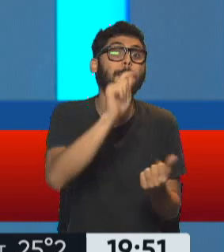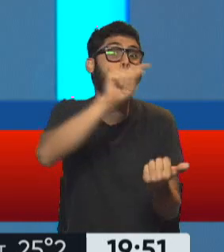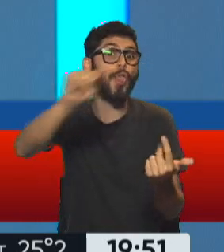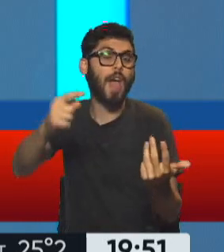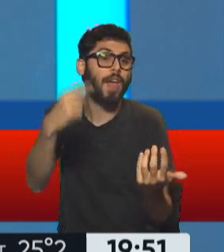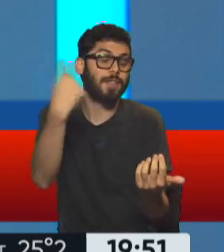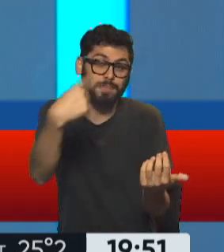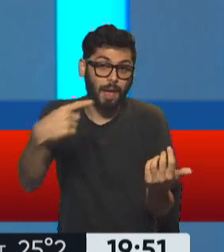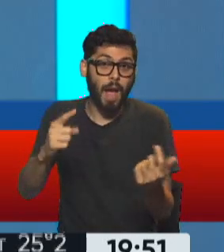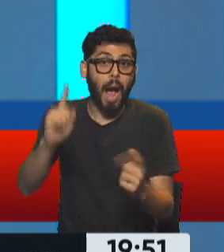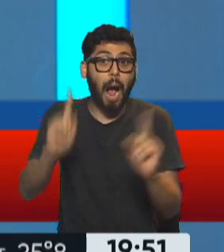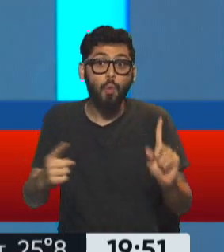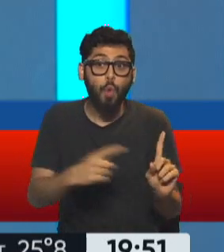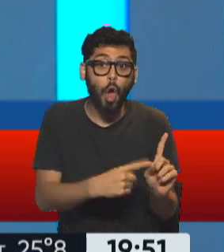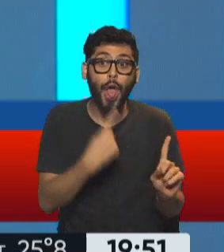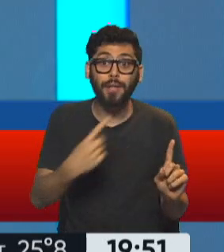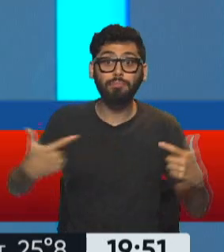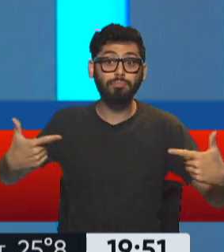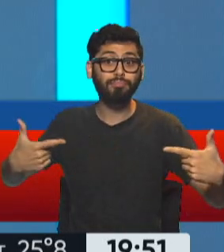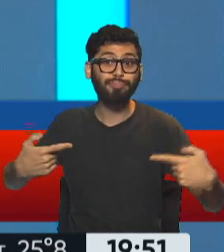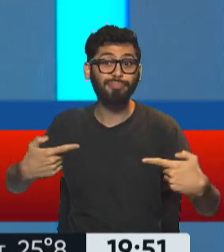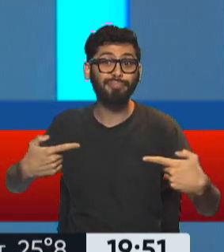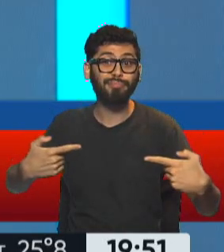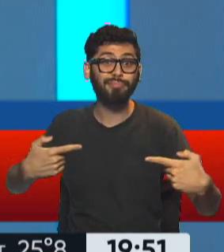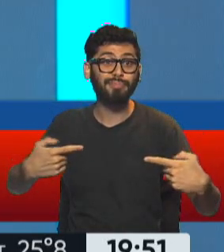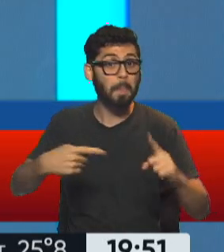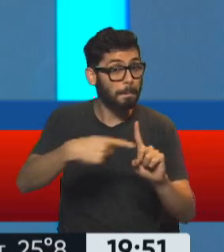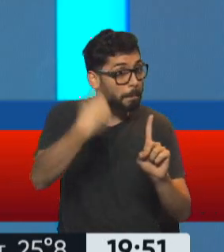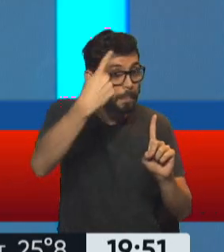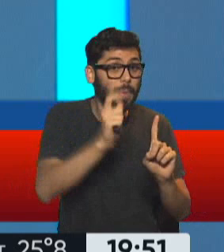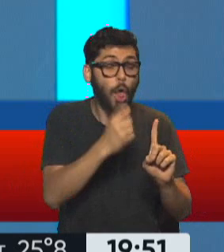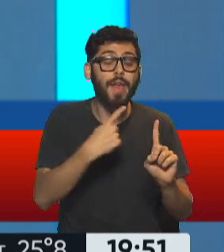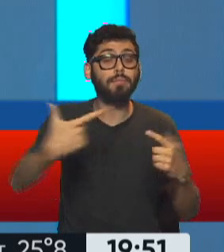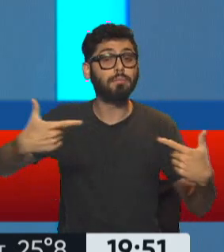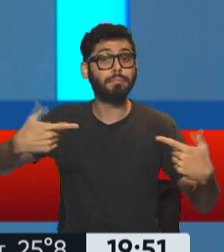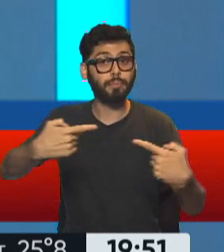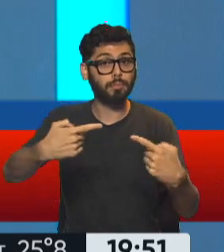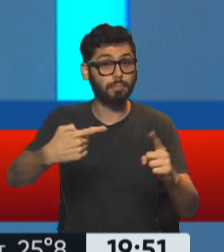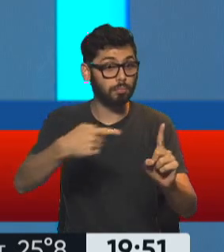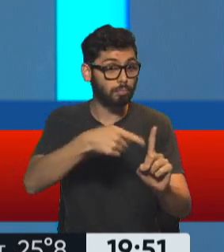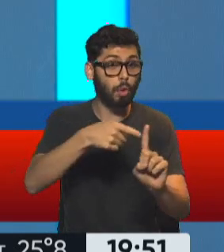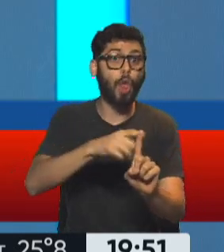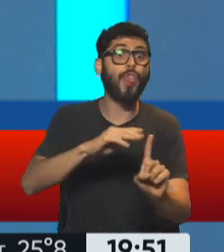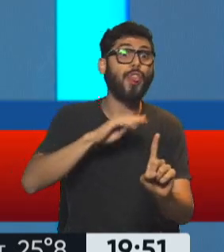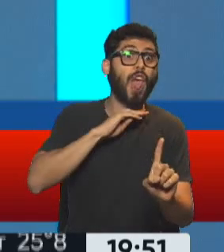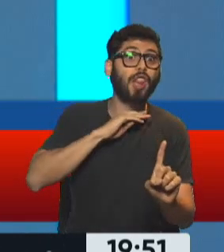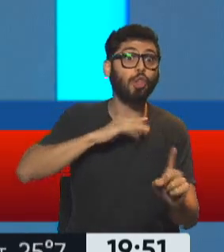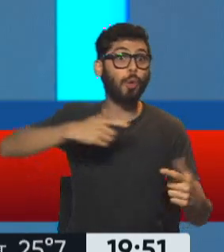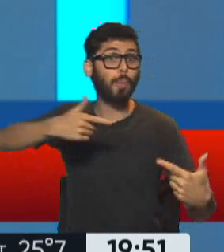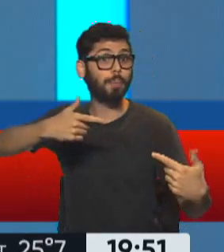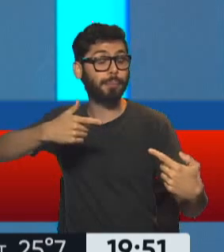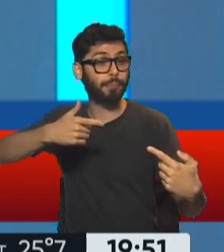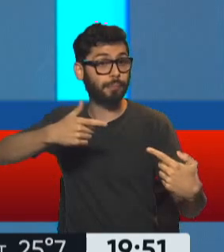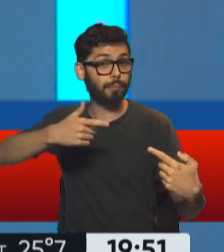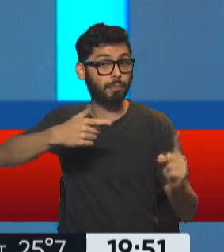primeras coberturas hablaban de un enfrentamiento. Hablaban de la comisión de un delito por parte de estos chicos.